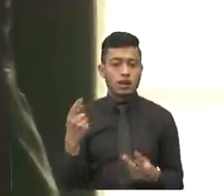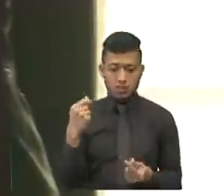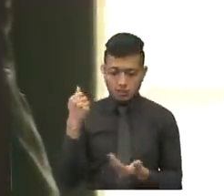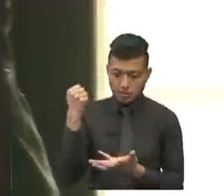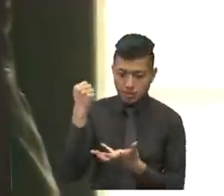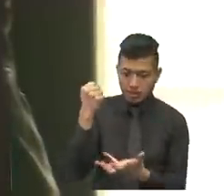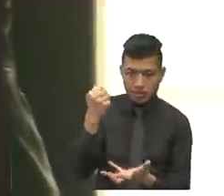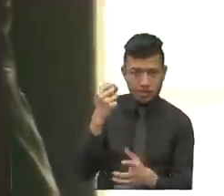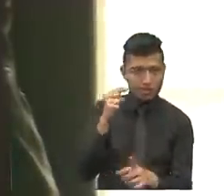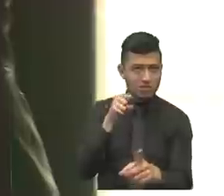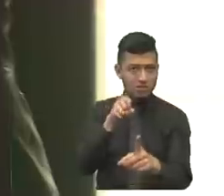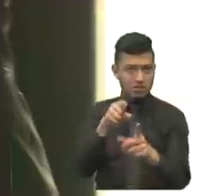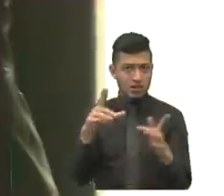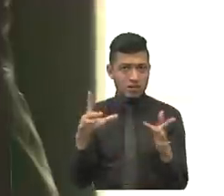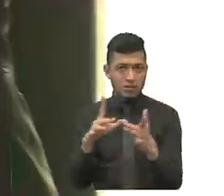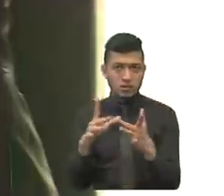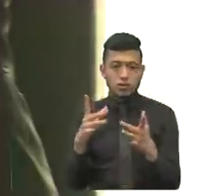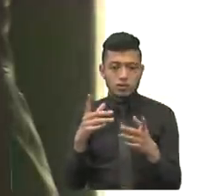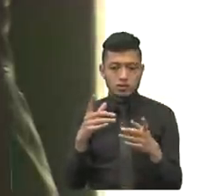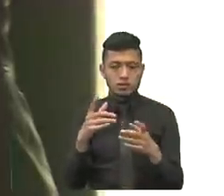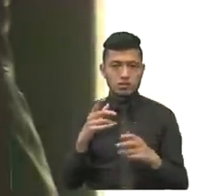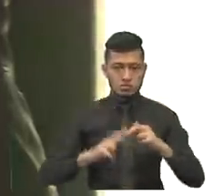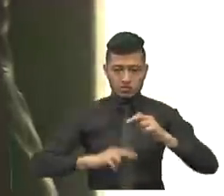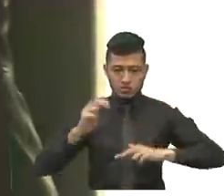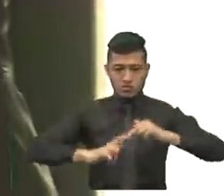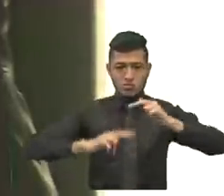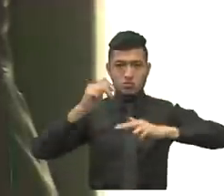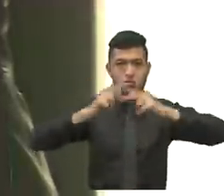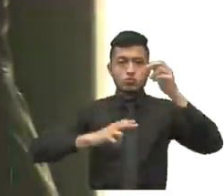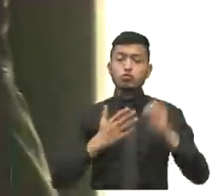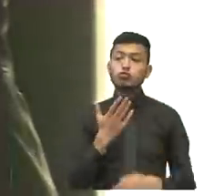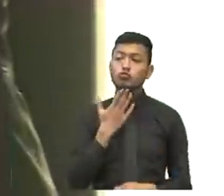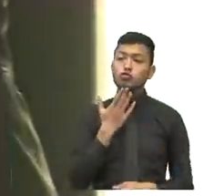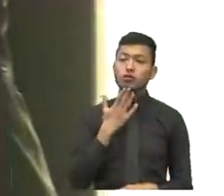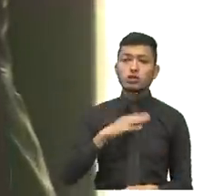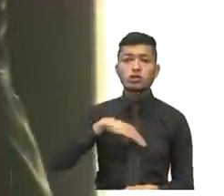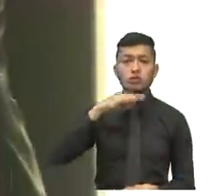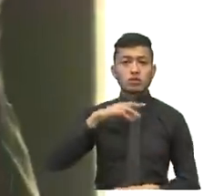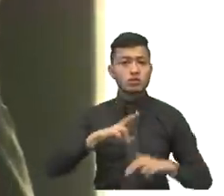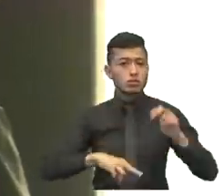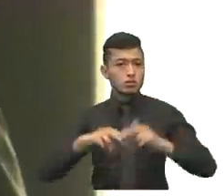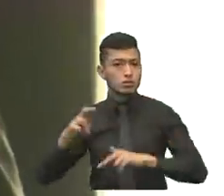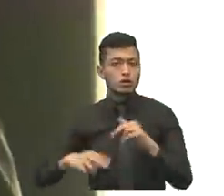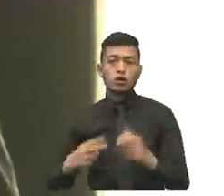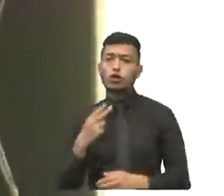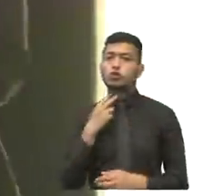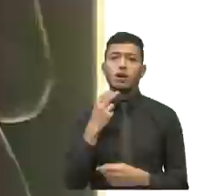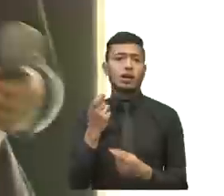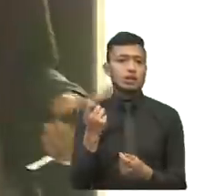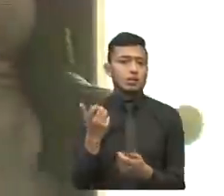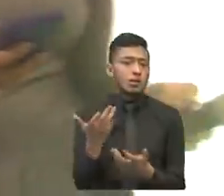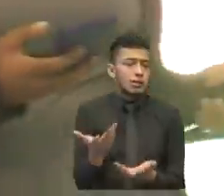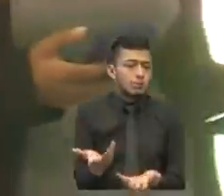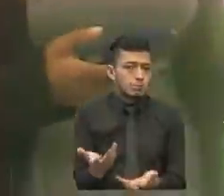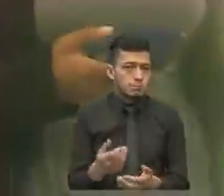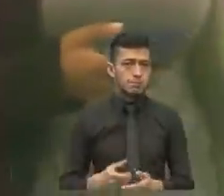que se tiene destinado para las contrapartidas en esta obra no son suficientes y no alcanzaría la plata.